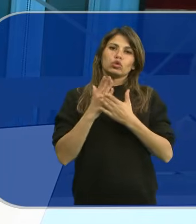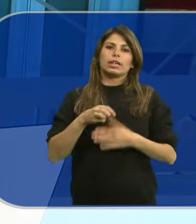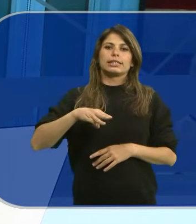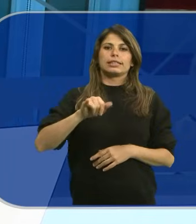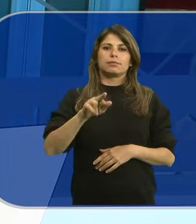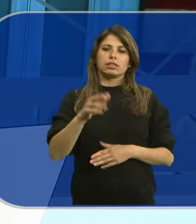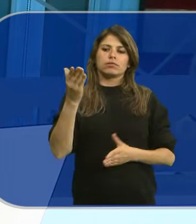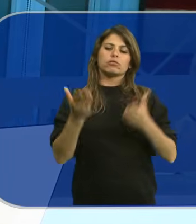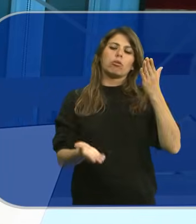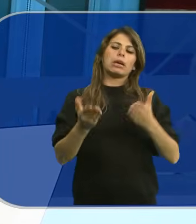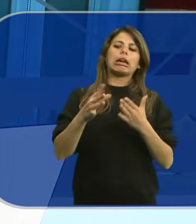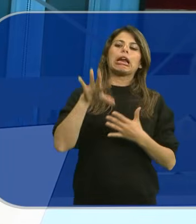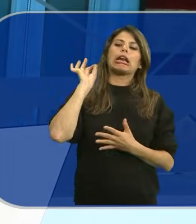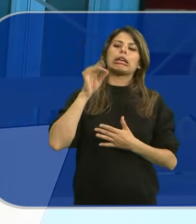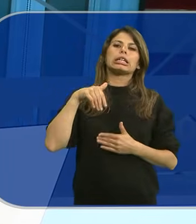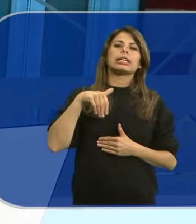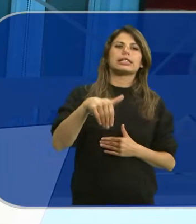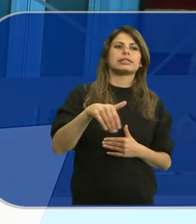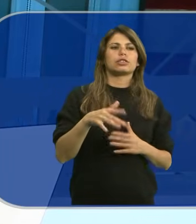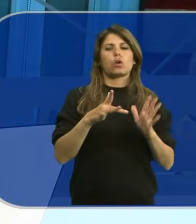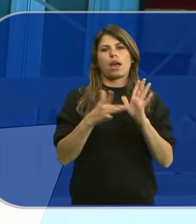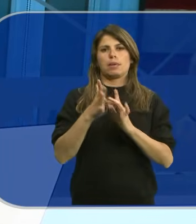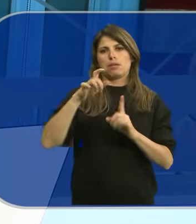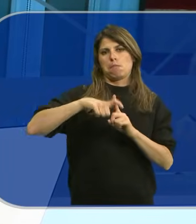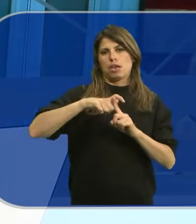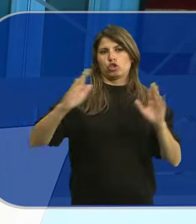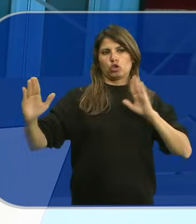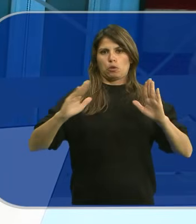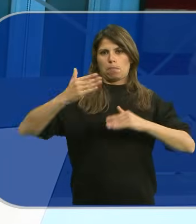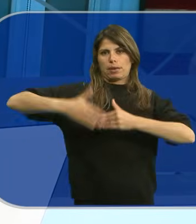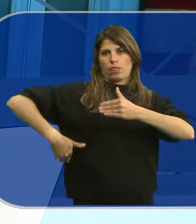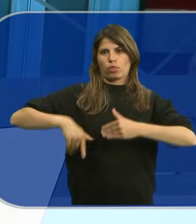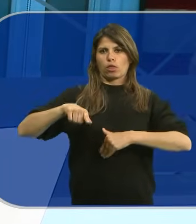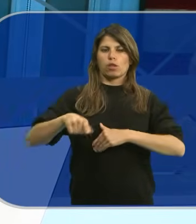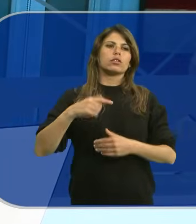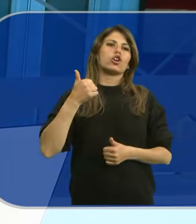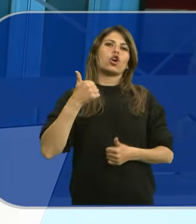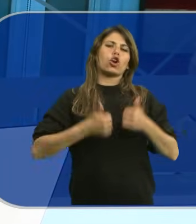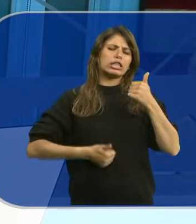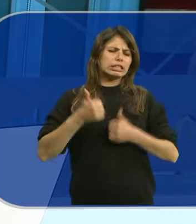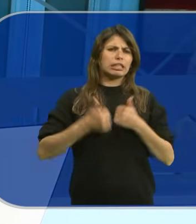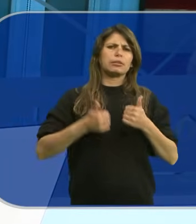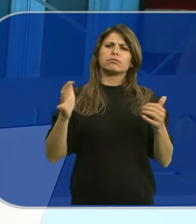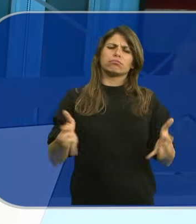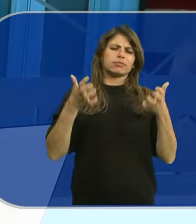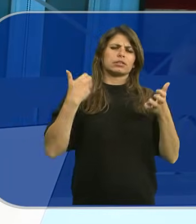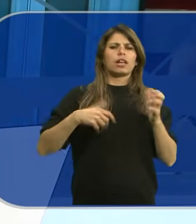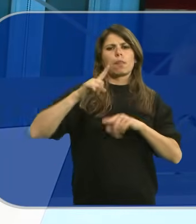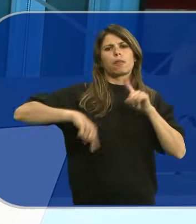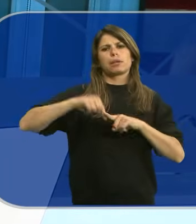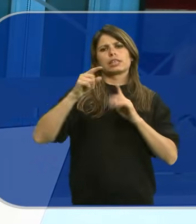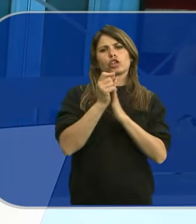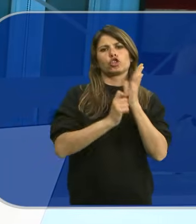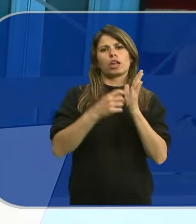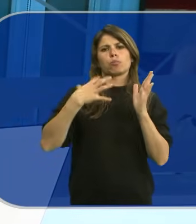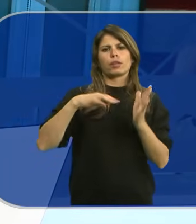en fase de comparar y elegir destino durante los meses de abril y mayo. Tras haber superado el competitivo examen, según su nota podrán elegir ciudad